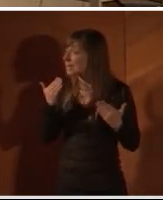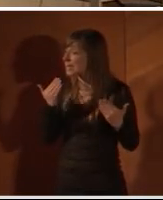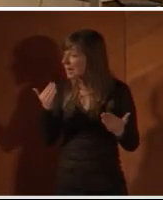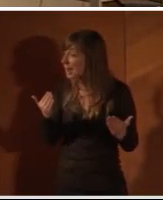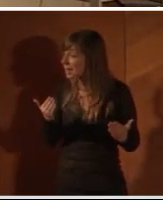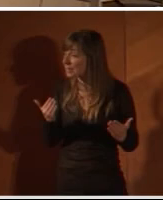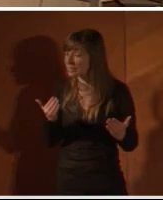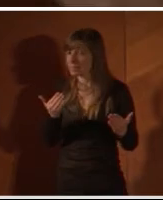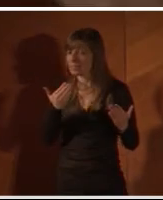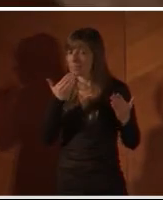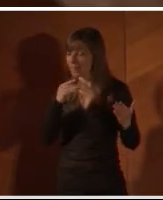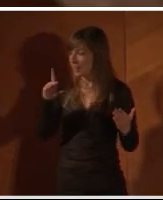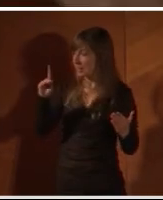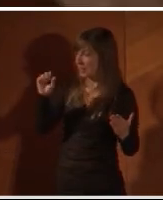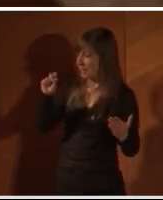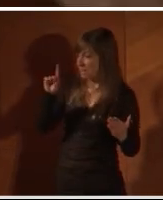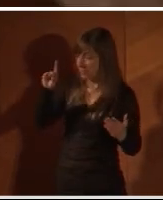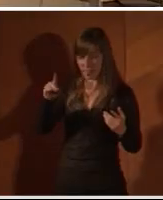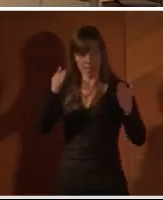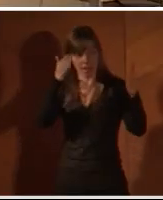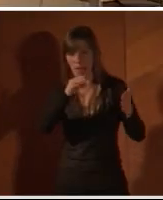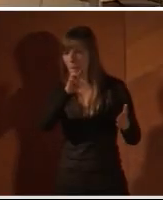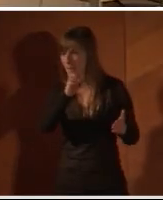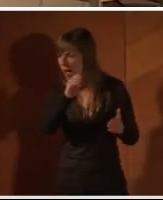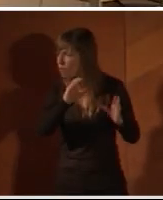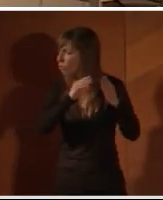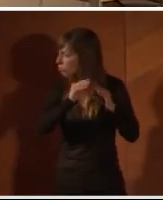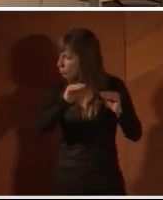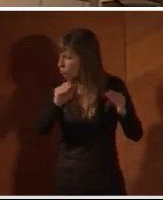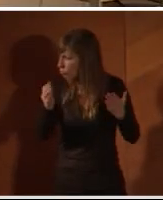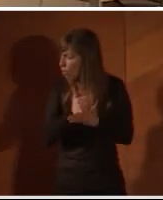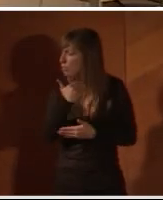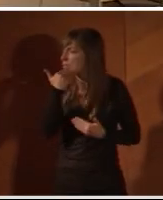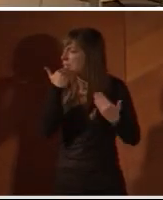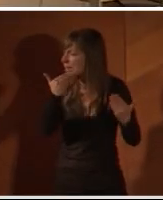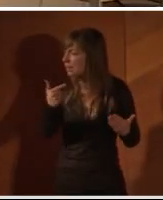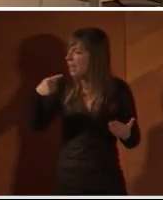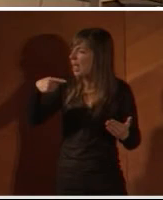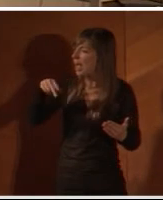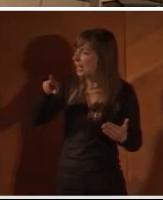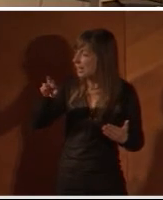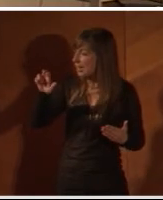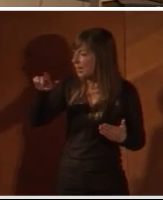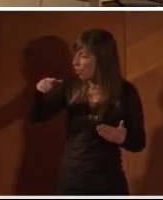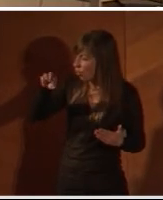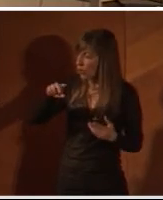Muchas gracias a Madrid, muchas gracias a Manuela, a Pablo, a todo su equipo, a Gregorio, a Enrique, a